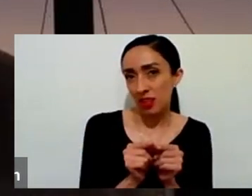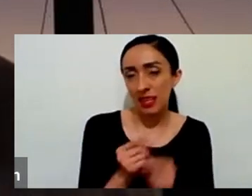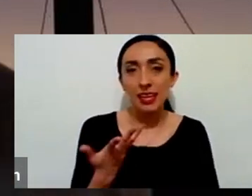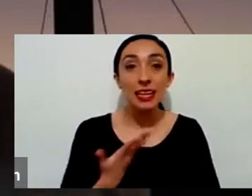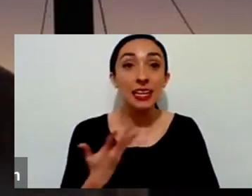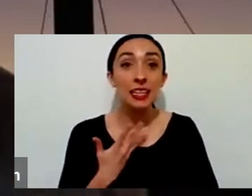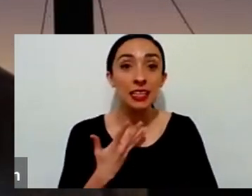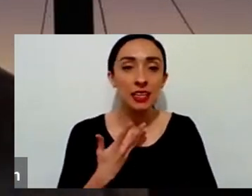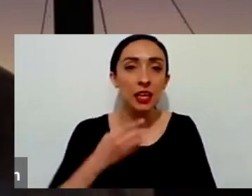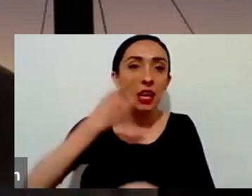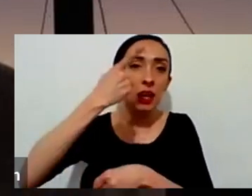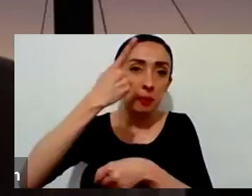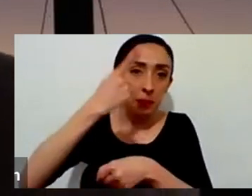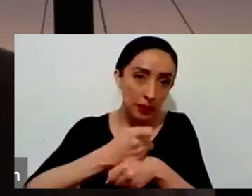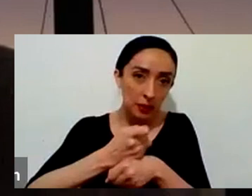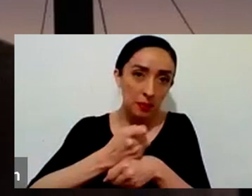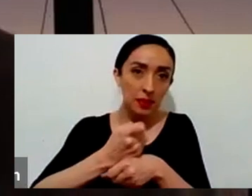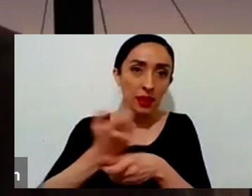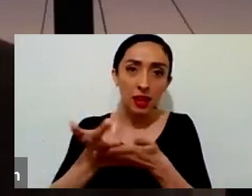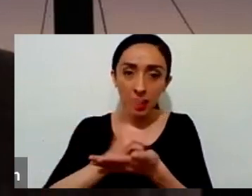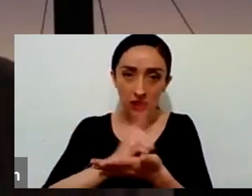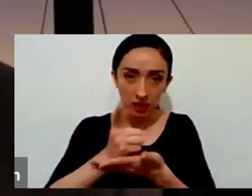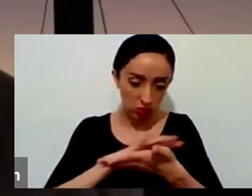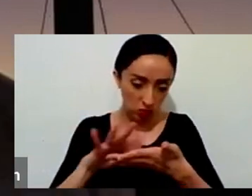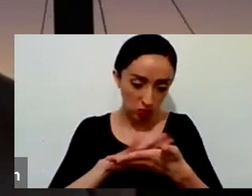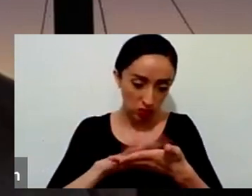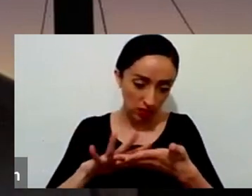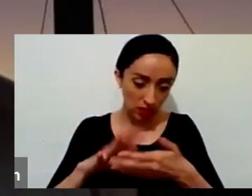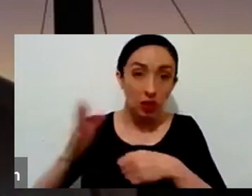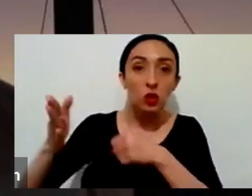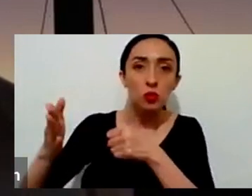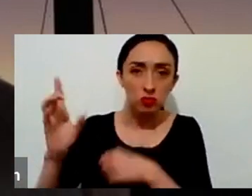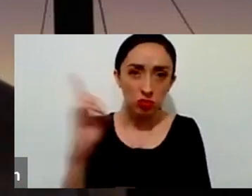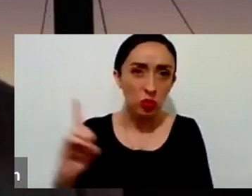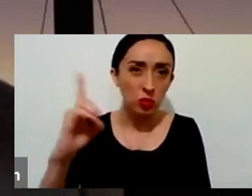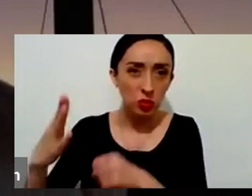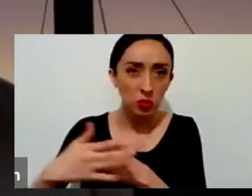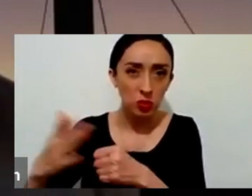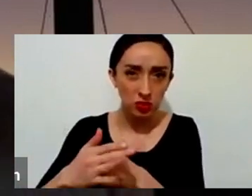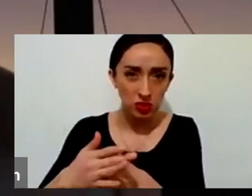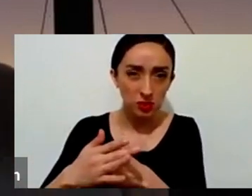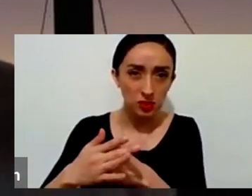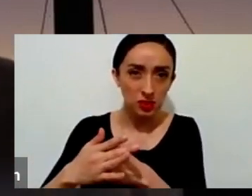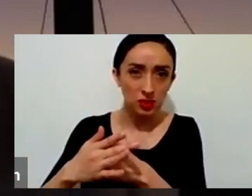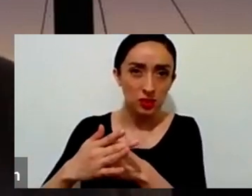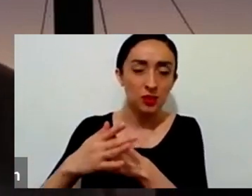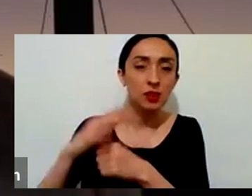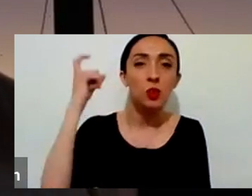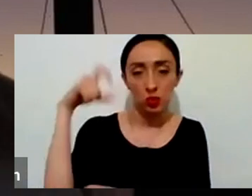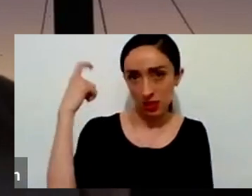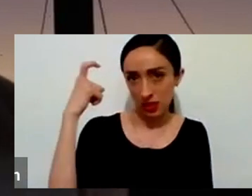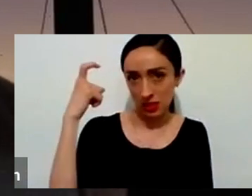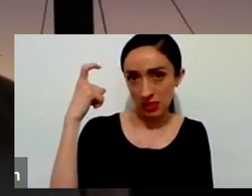lectura, ¿verdad?, del tercer domingo de Cuaresma, que es la lectura tomada del libro del